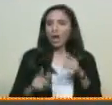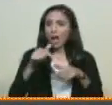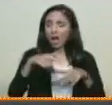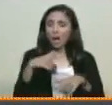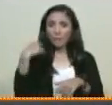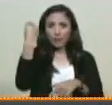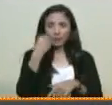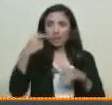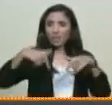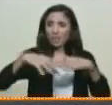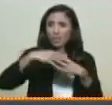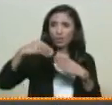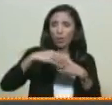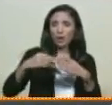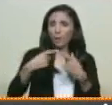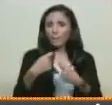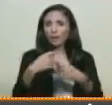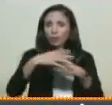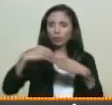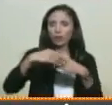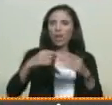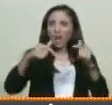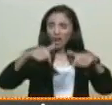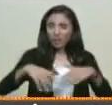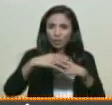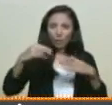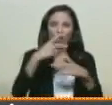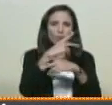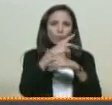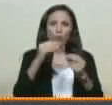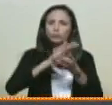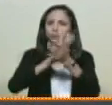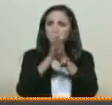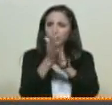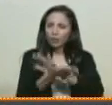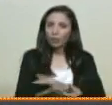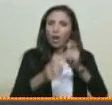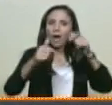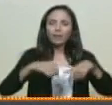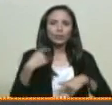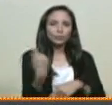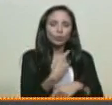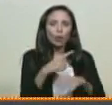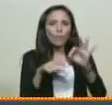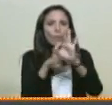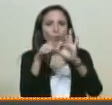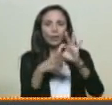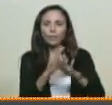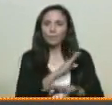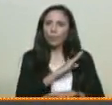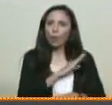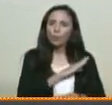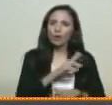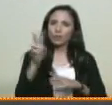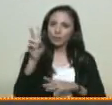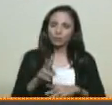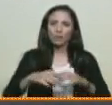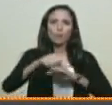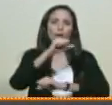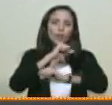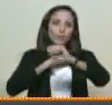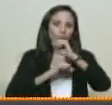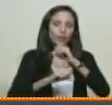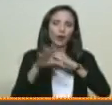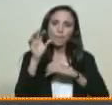República. No, Venezuela no será colonia del dólar. Vamos a defender el Bolívar, vamos a defender el Petro, vamos a defender